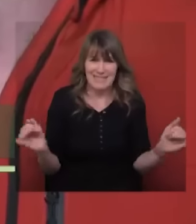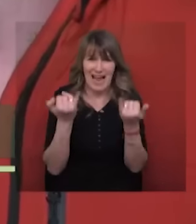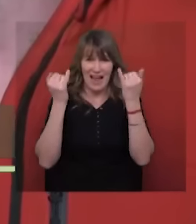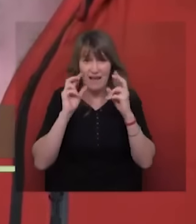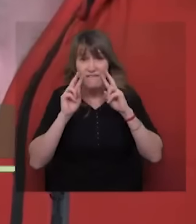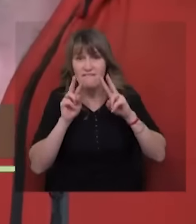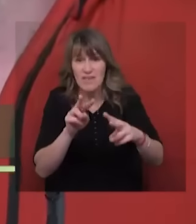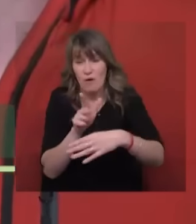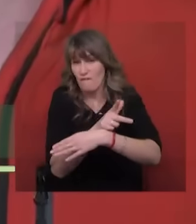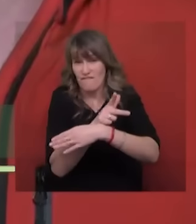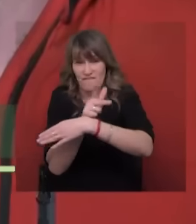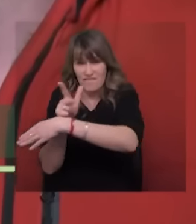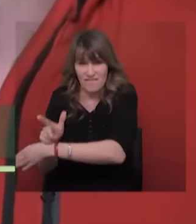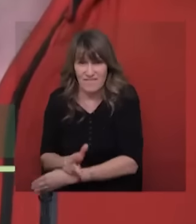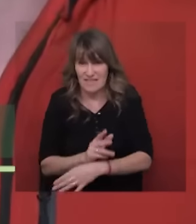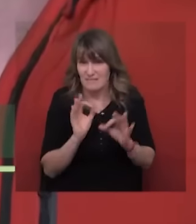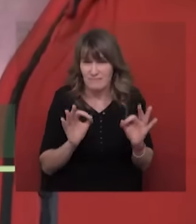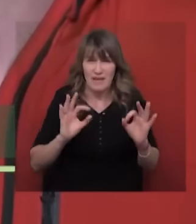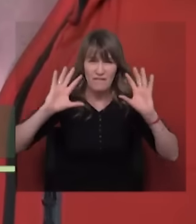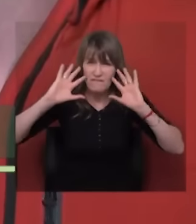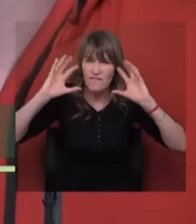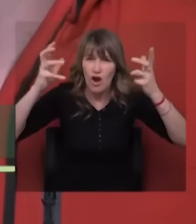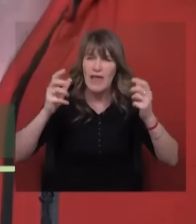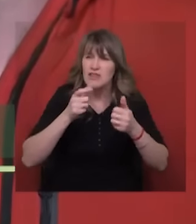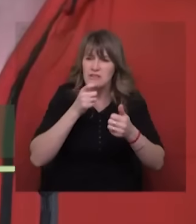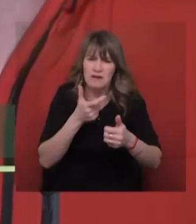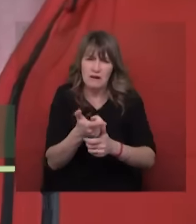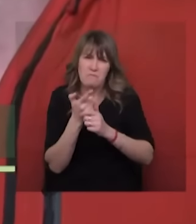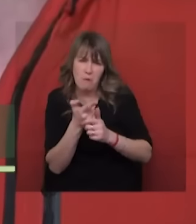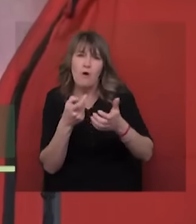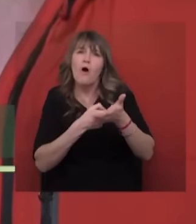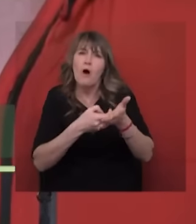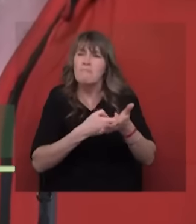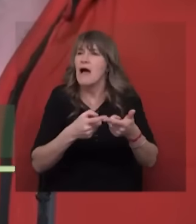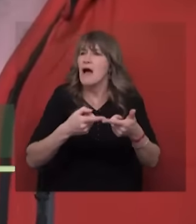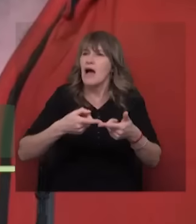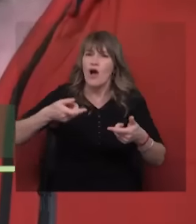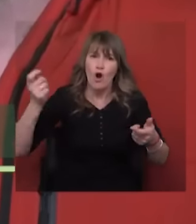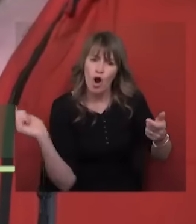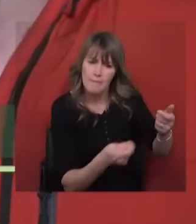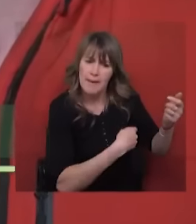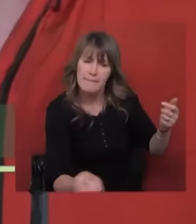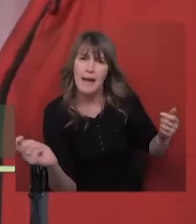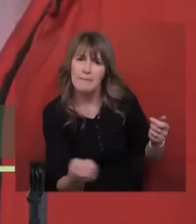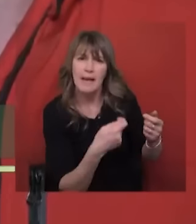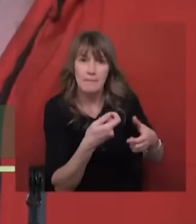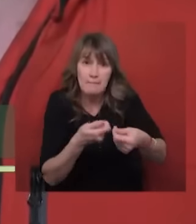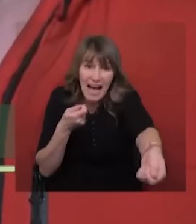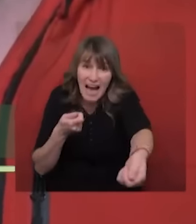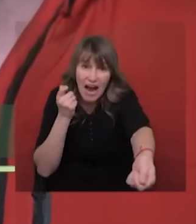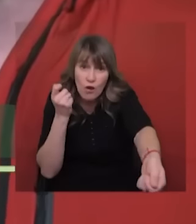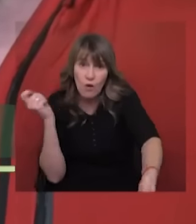totalmente violenta y desproporcionada de utilizar munición no letal de de golpes a los manifestantes eh a palazos